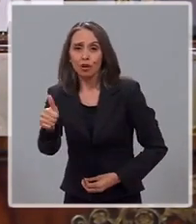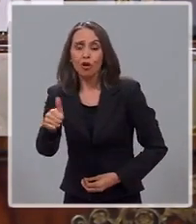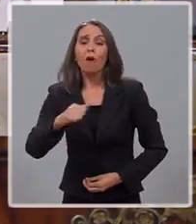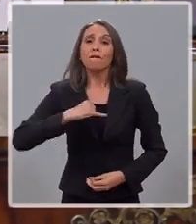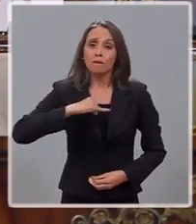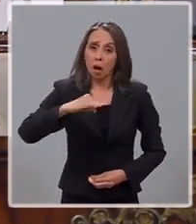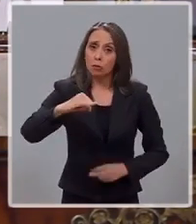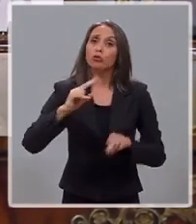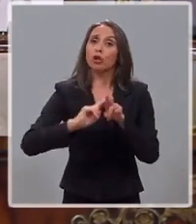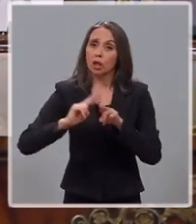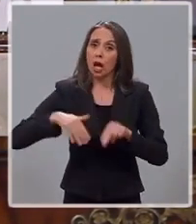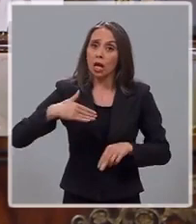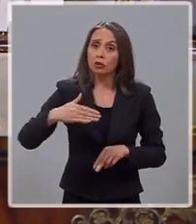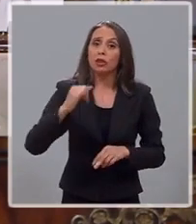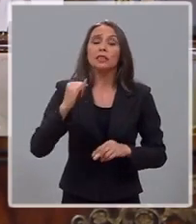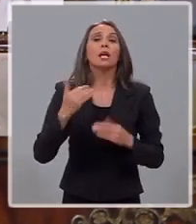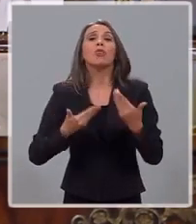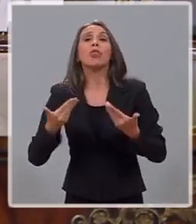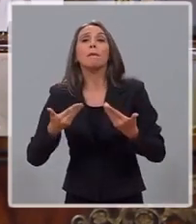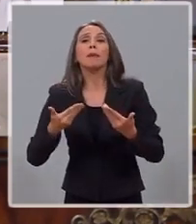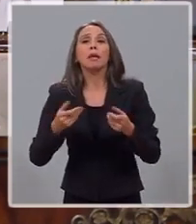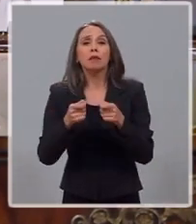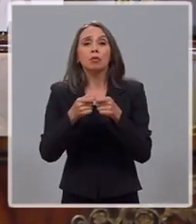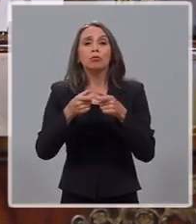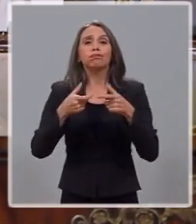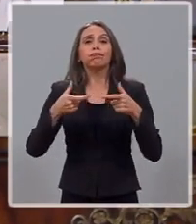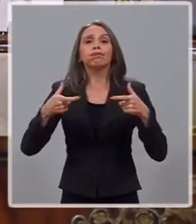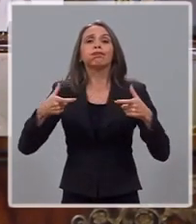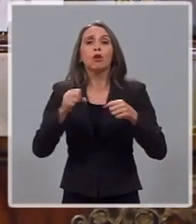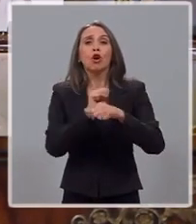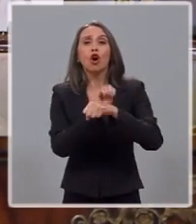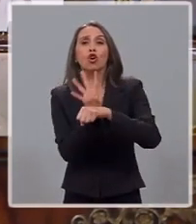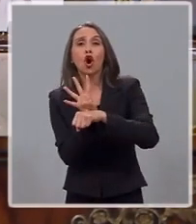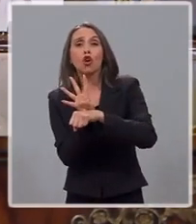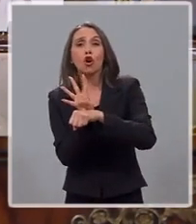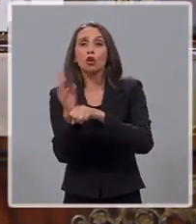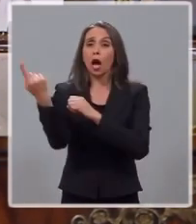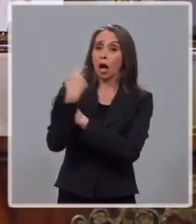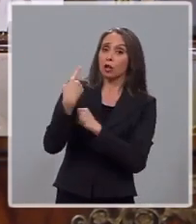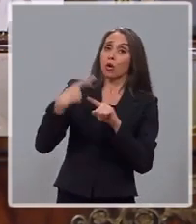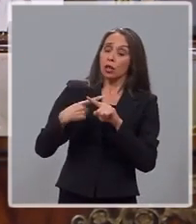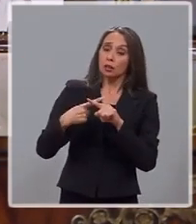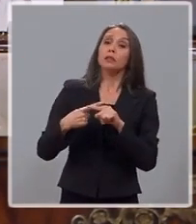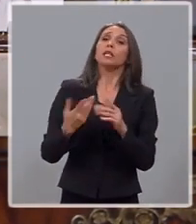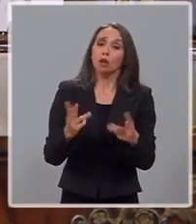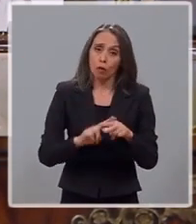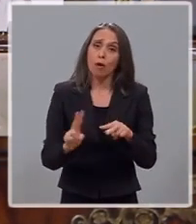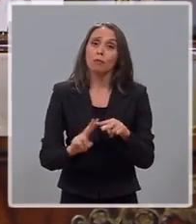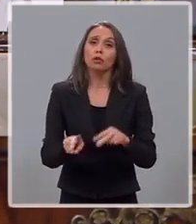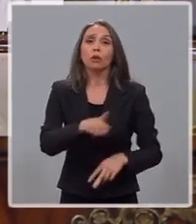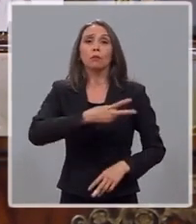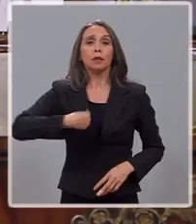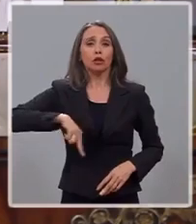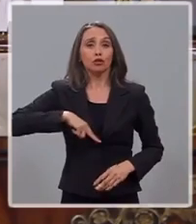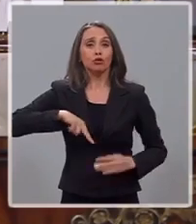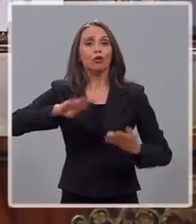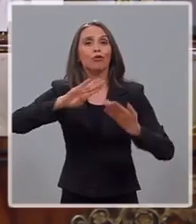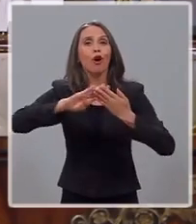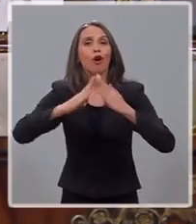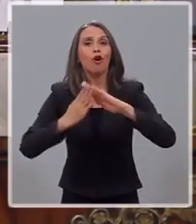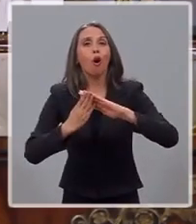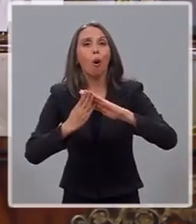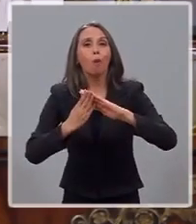haciendo si la evolución del coronavirus así lo exige sin embargo somos una comunidad